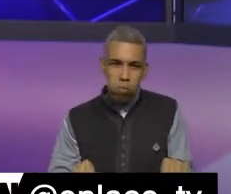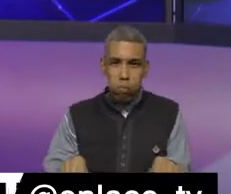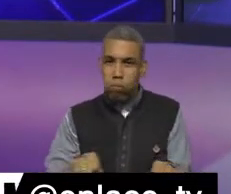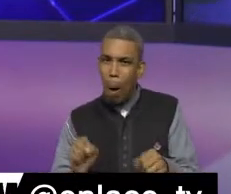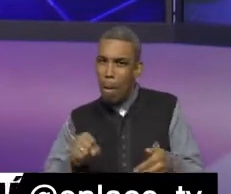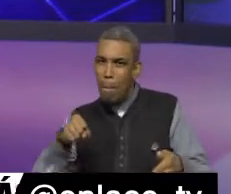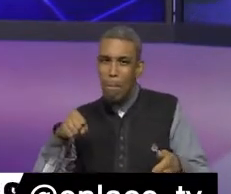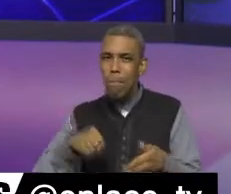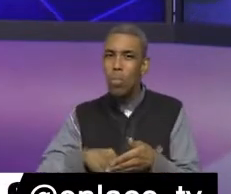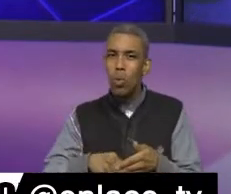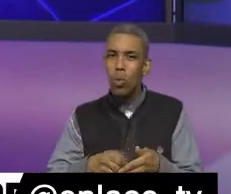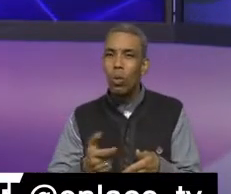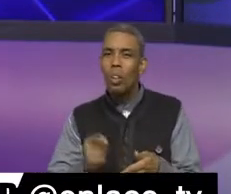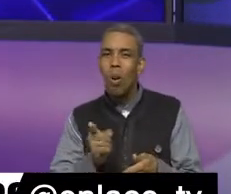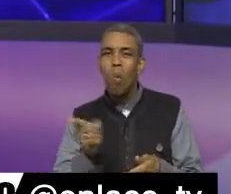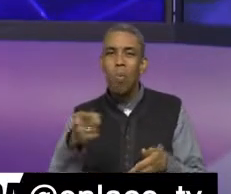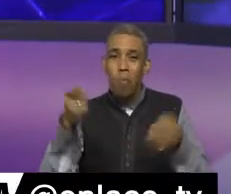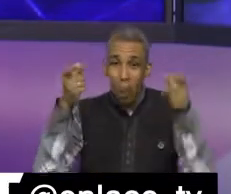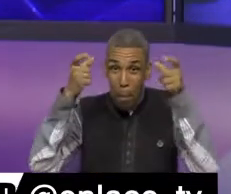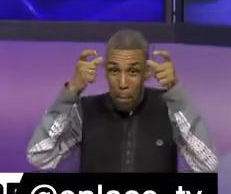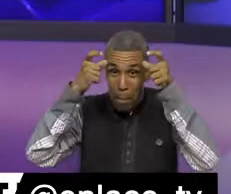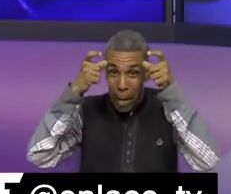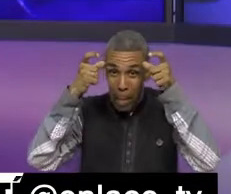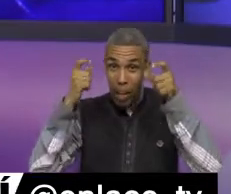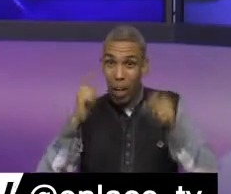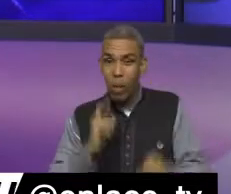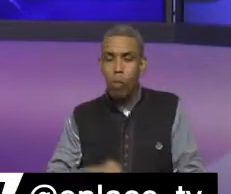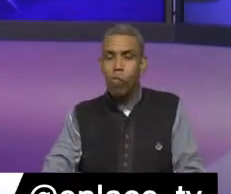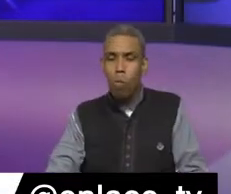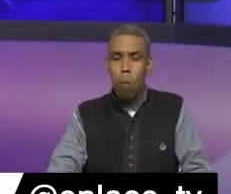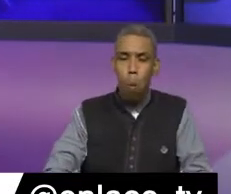colisionó con unos búfalos que atravesaban la carretera.